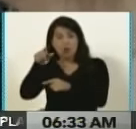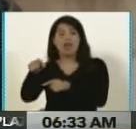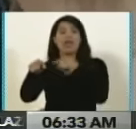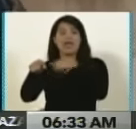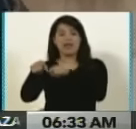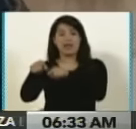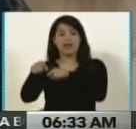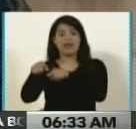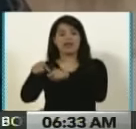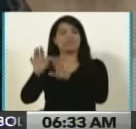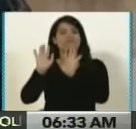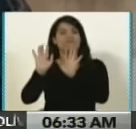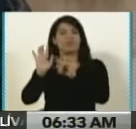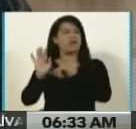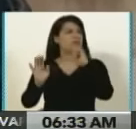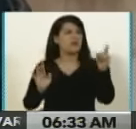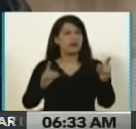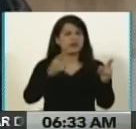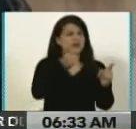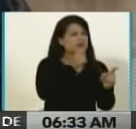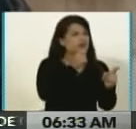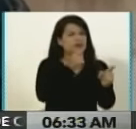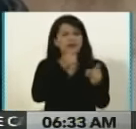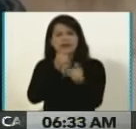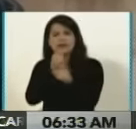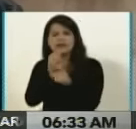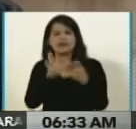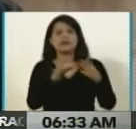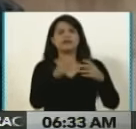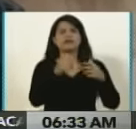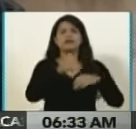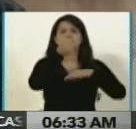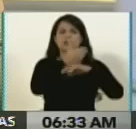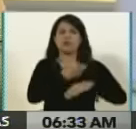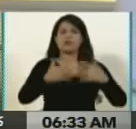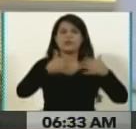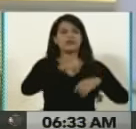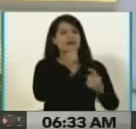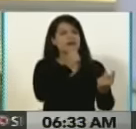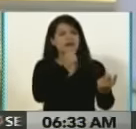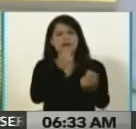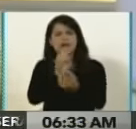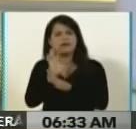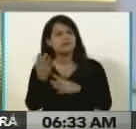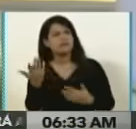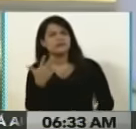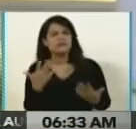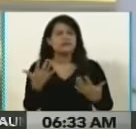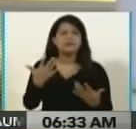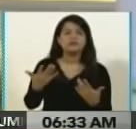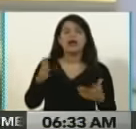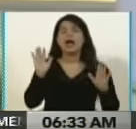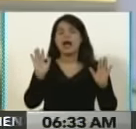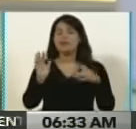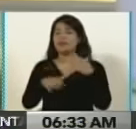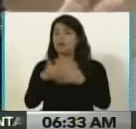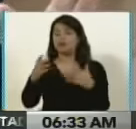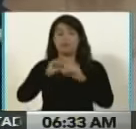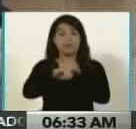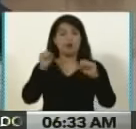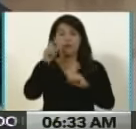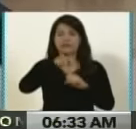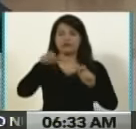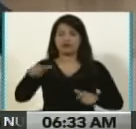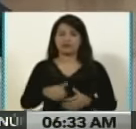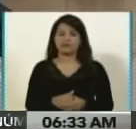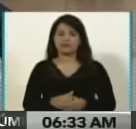queda ningún representante empresarial, ¿no? Y eso causó, evidentemente, bueno, entonces ellos actuaron